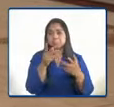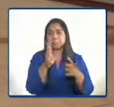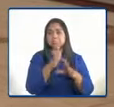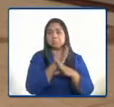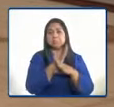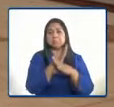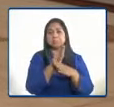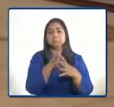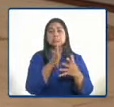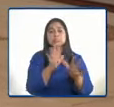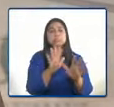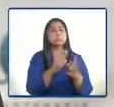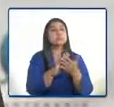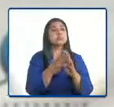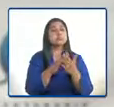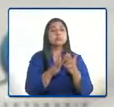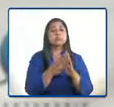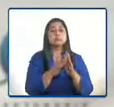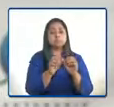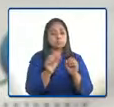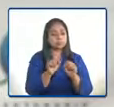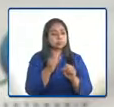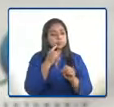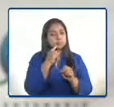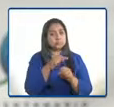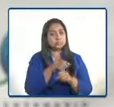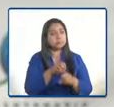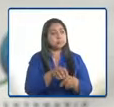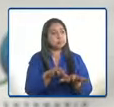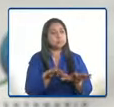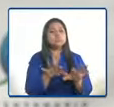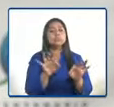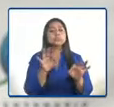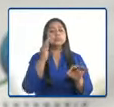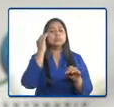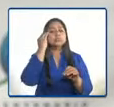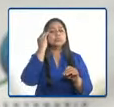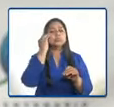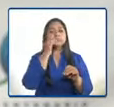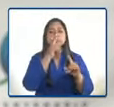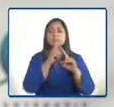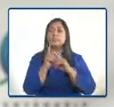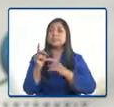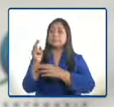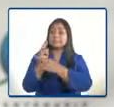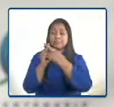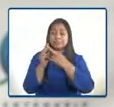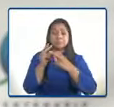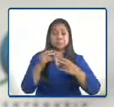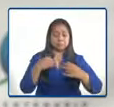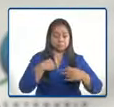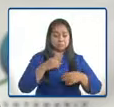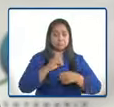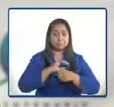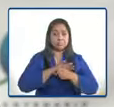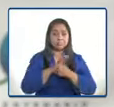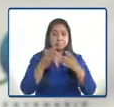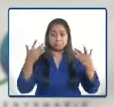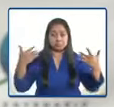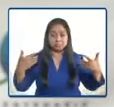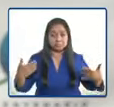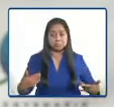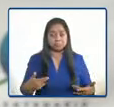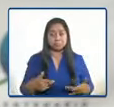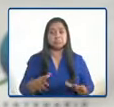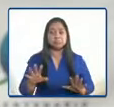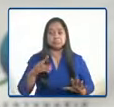las comunidades que podemos saber que los retornados no traen COVID. Eso nos ha funcionado a través del